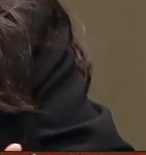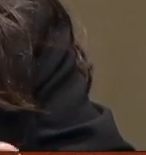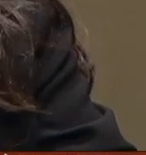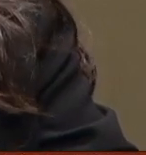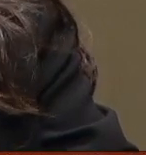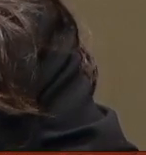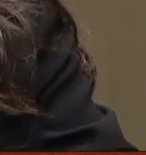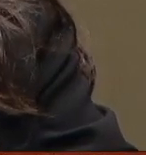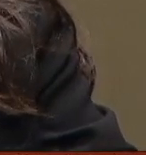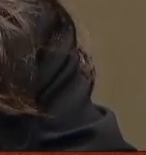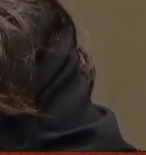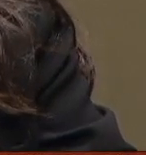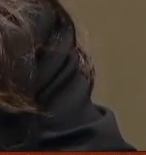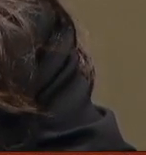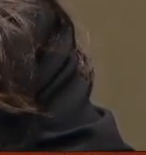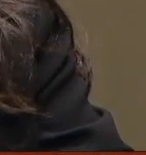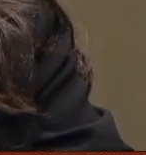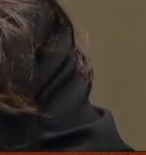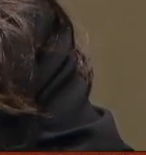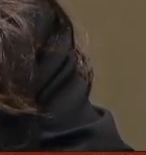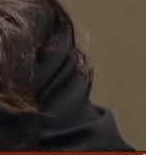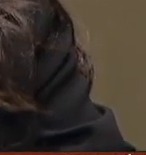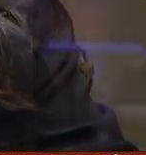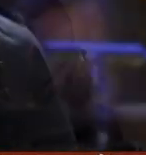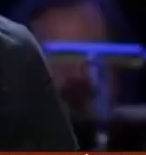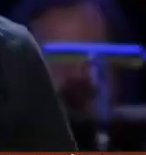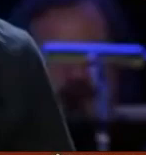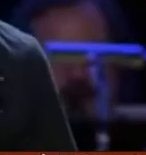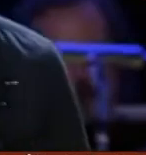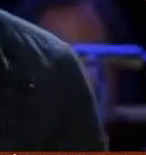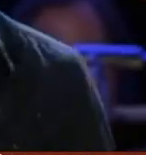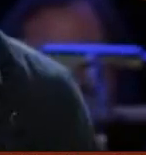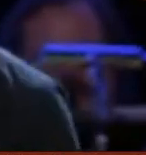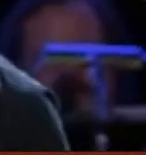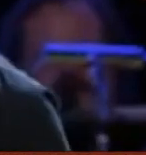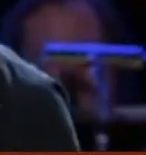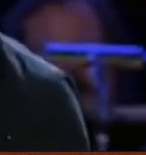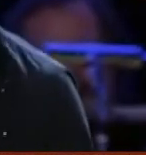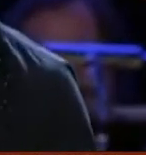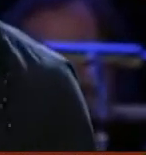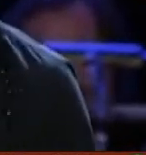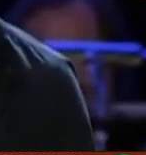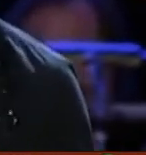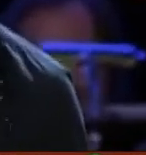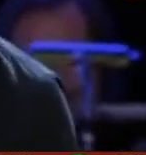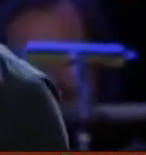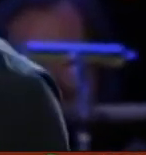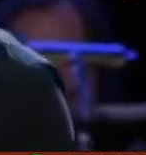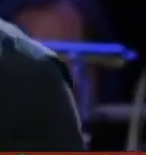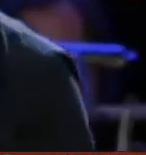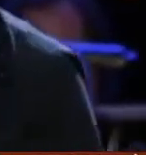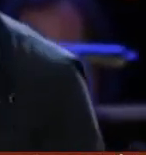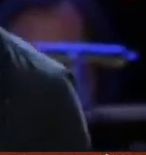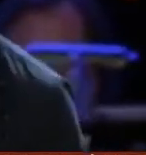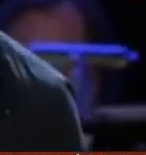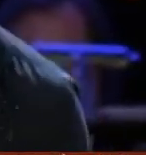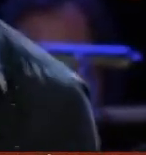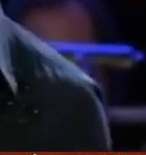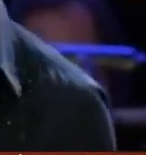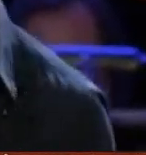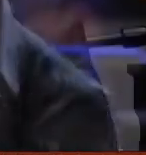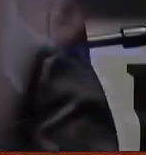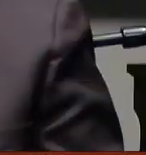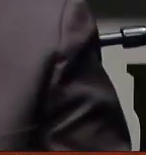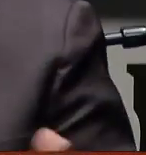las grandes expresiones musicales en nuestro país, que es el bolero. Vamos a hacer un registro de todos los boleros en todos